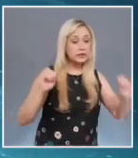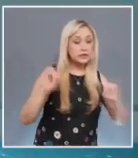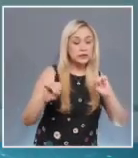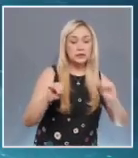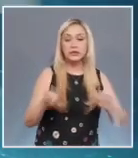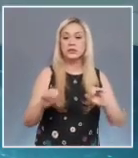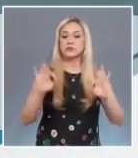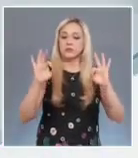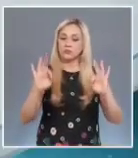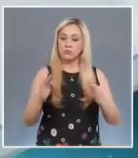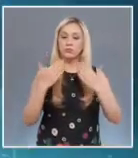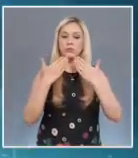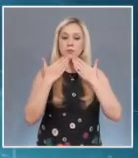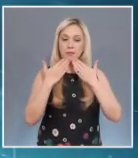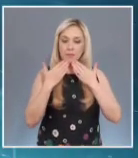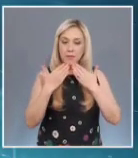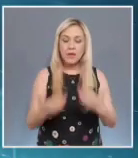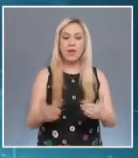Pizaña.